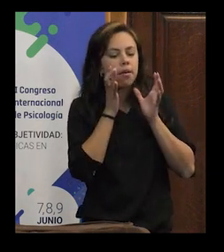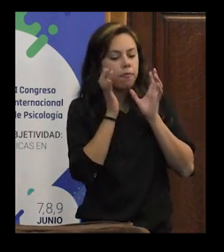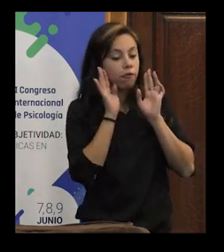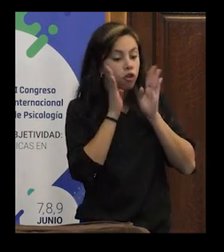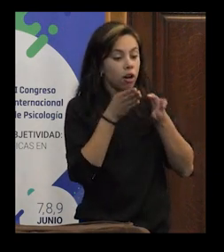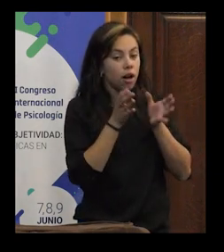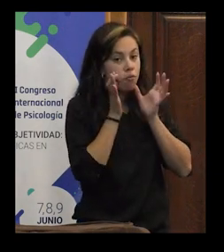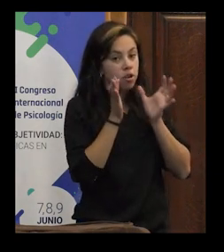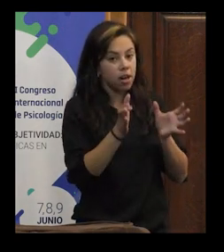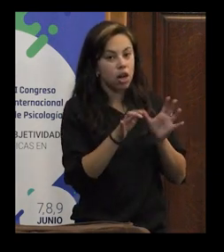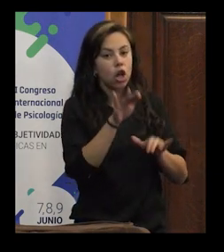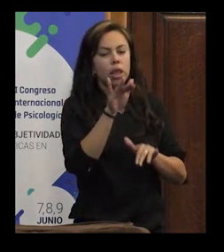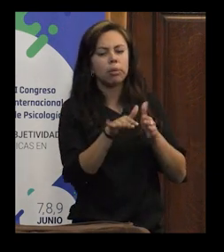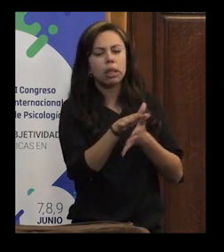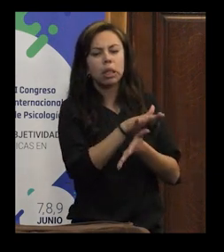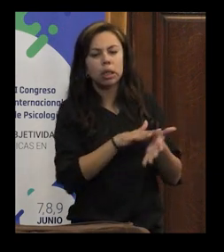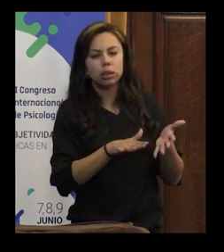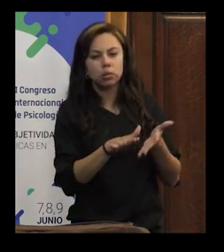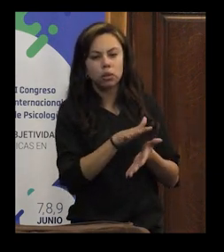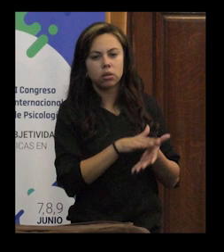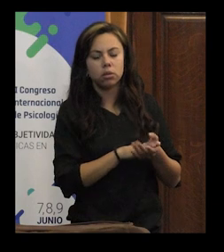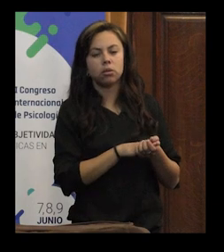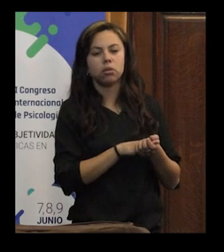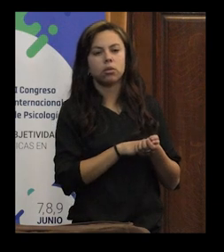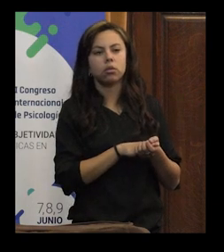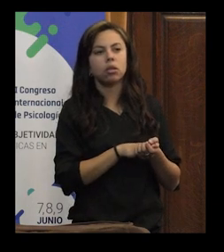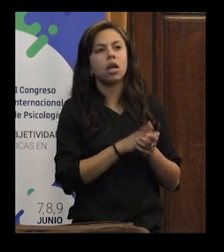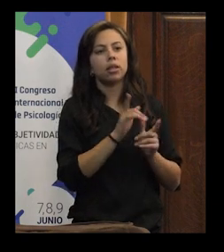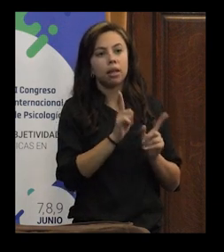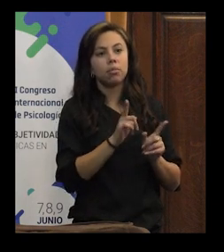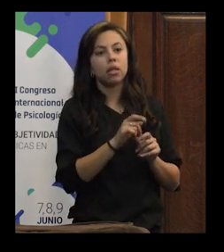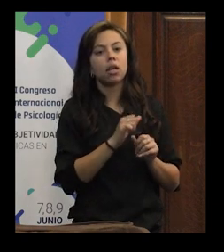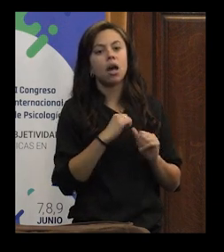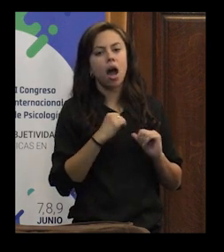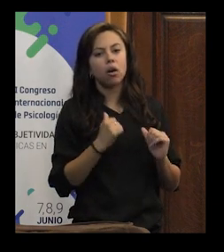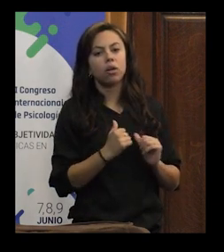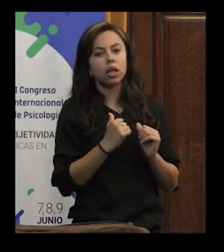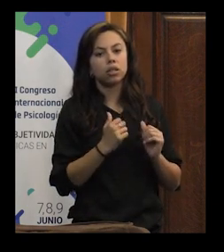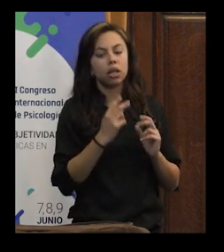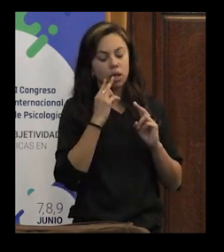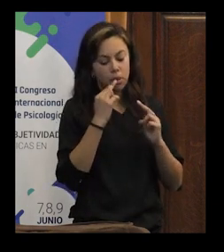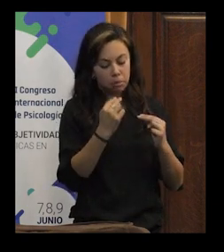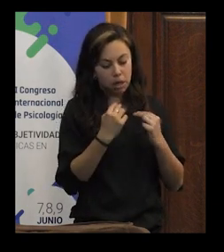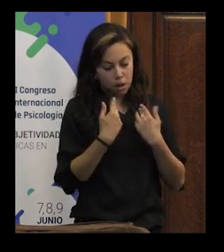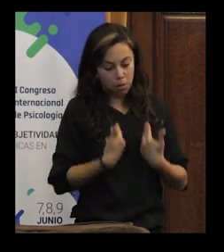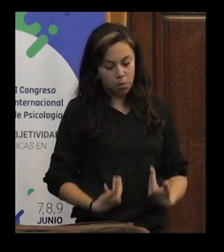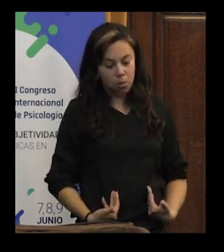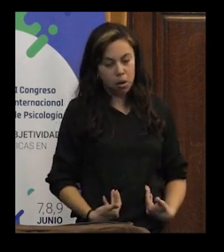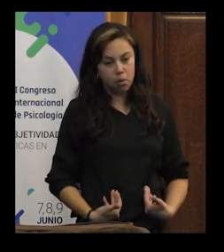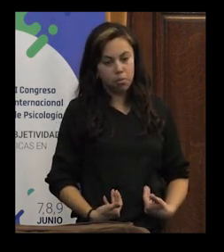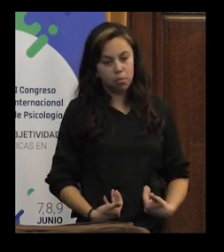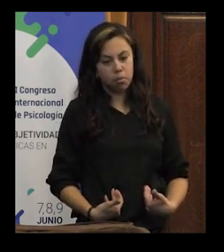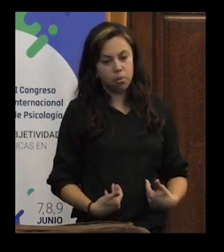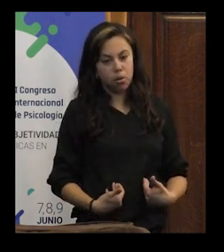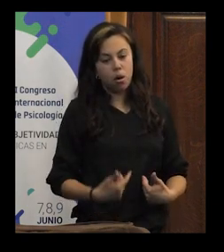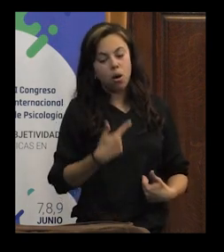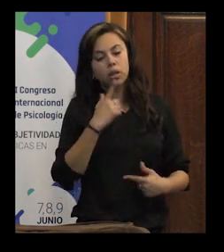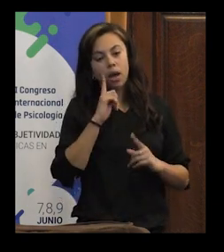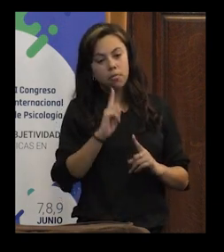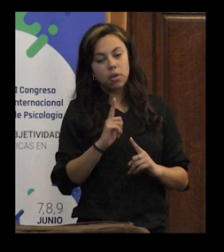en este contexto, ya no es algo que se hace al cuerpo, como el riesgo